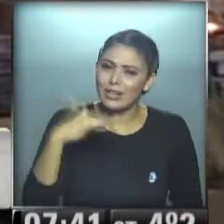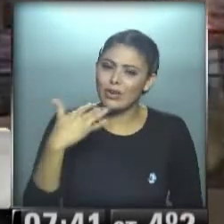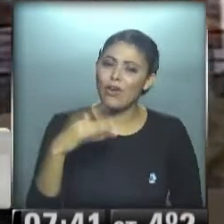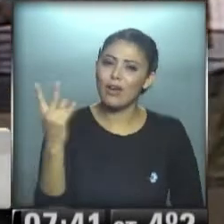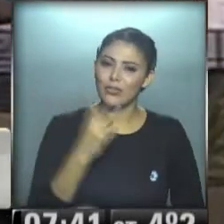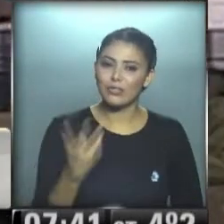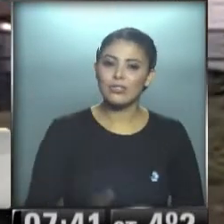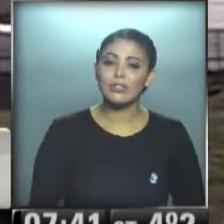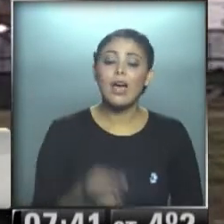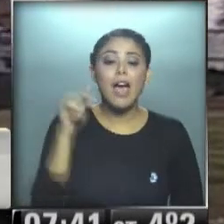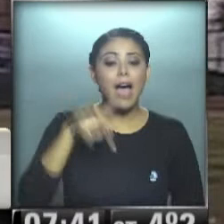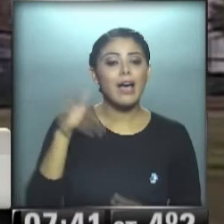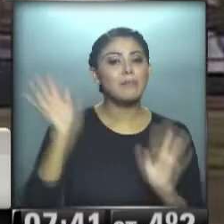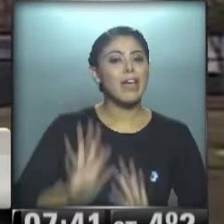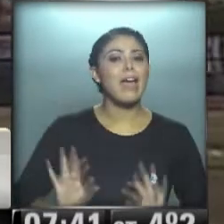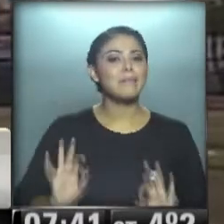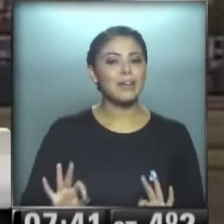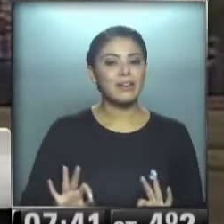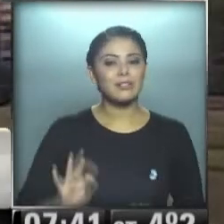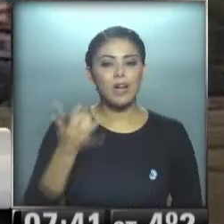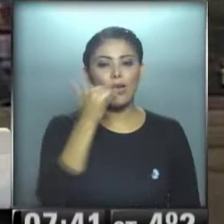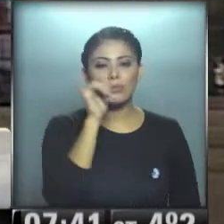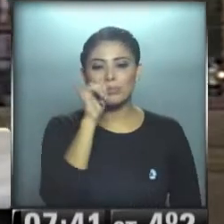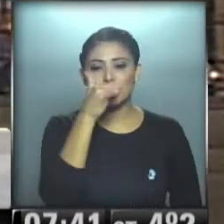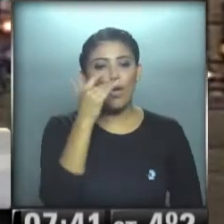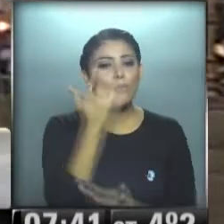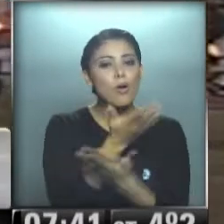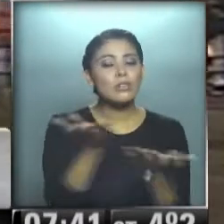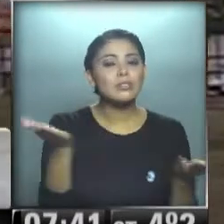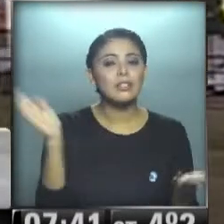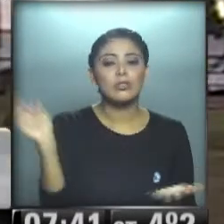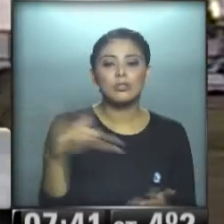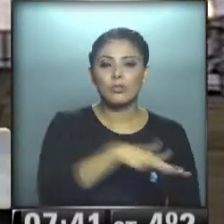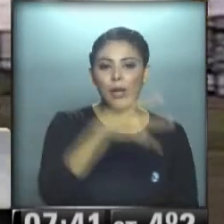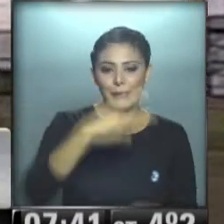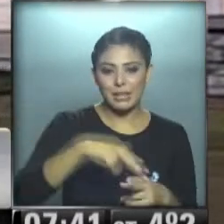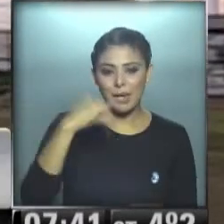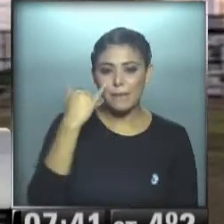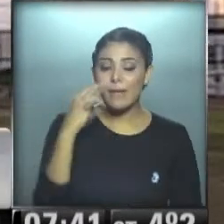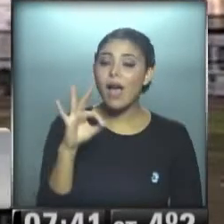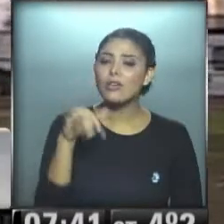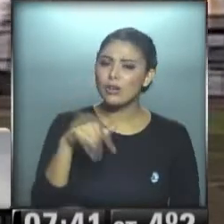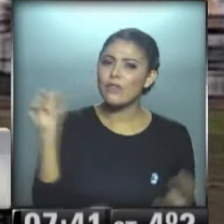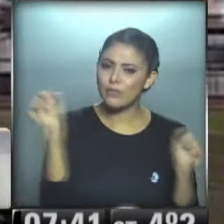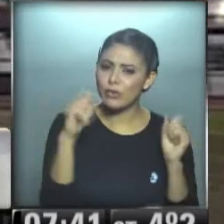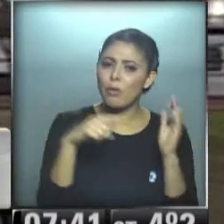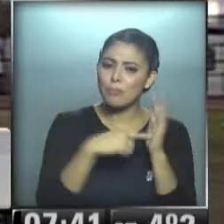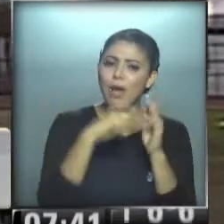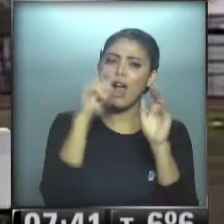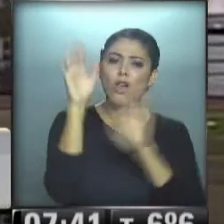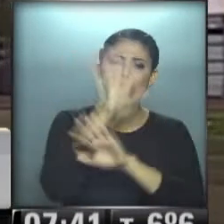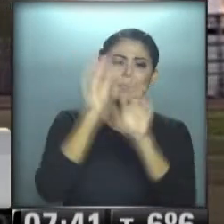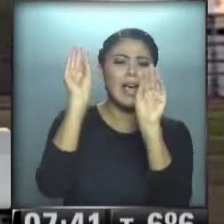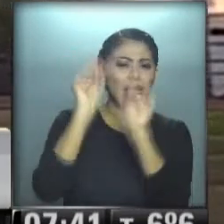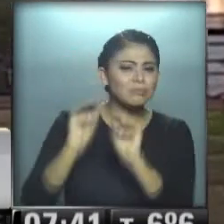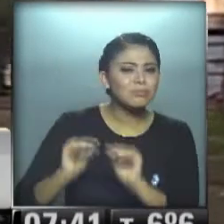supuesto vale pero aquí dispuestos a ir monitoreando lo que ocurra lo que pase aquí en esta plaza de mayo que ya está muy fresca pero la están acomodando